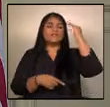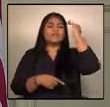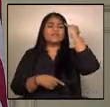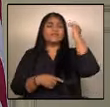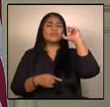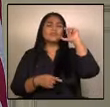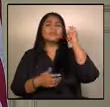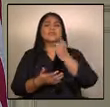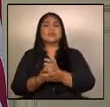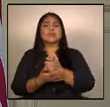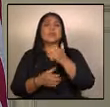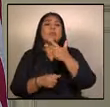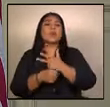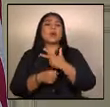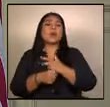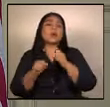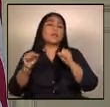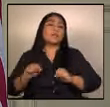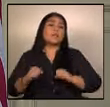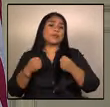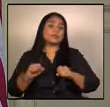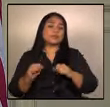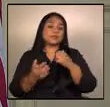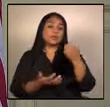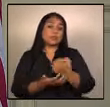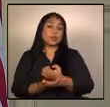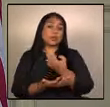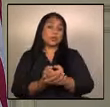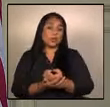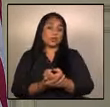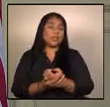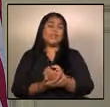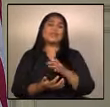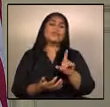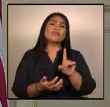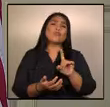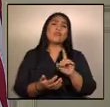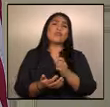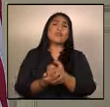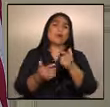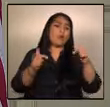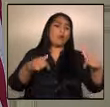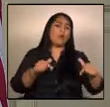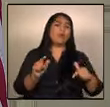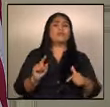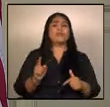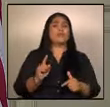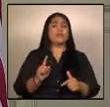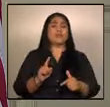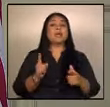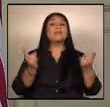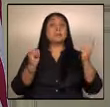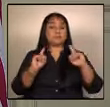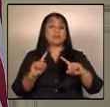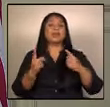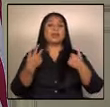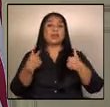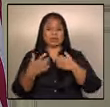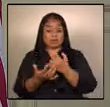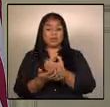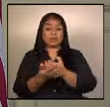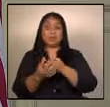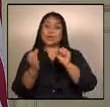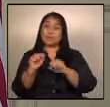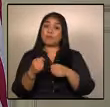que Guatemala puede construir esa economía. No es la economía que tenemos ahora, pero es la economía que podemos construir